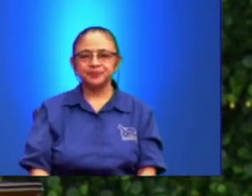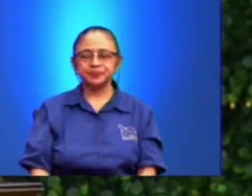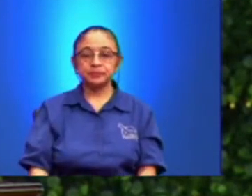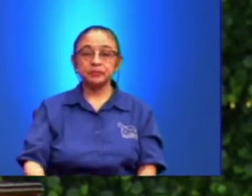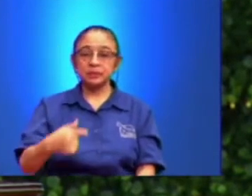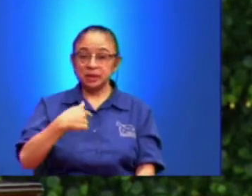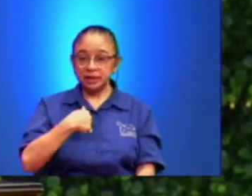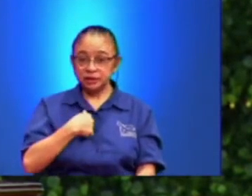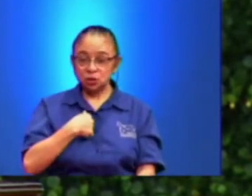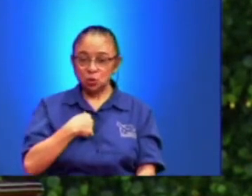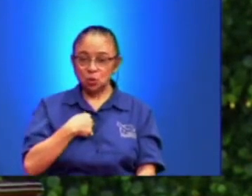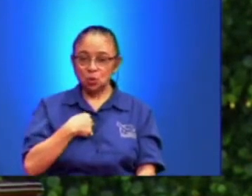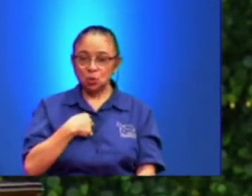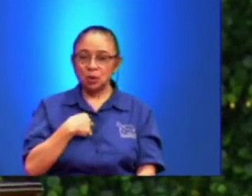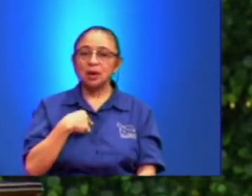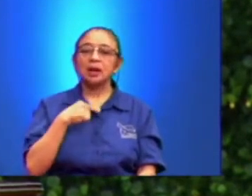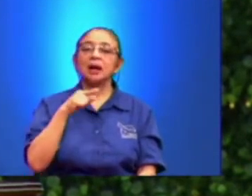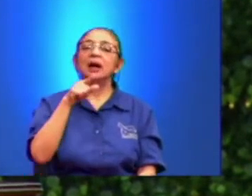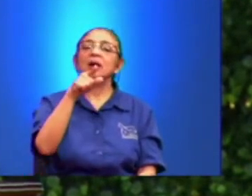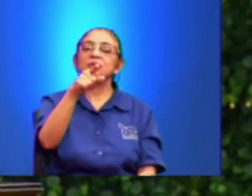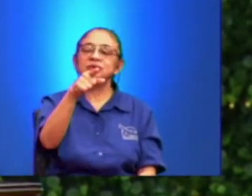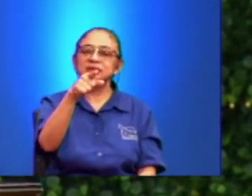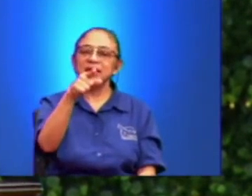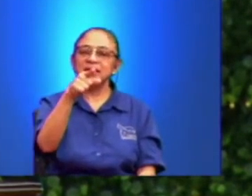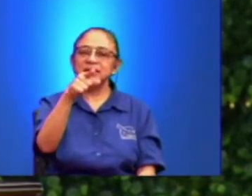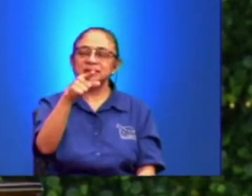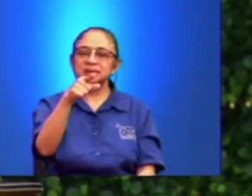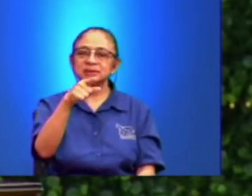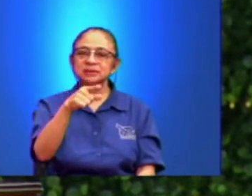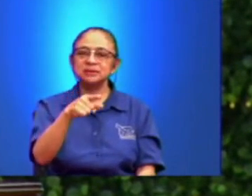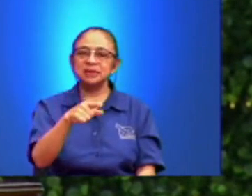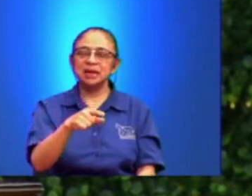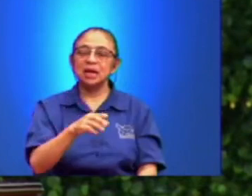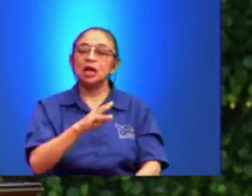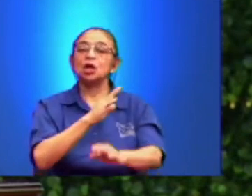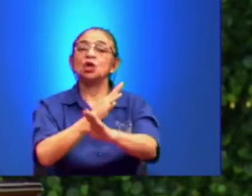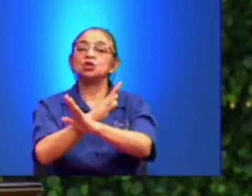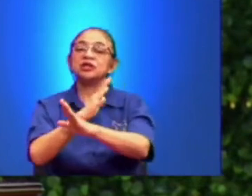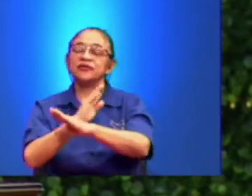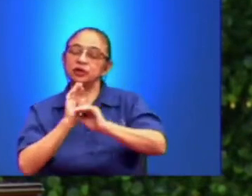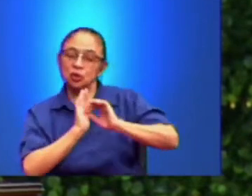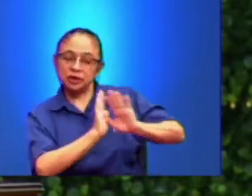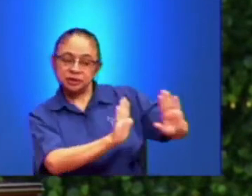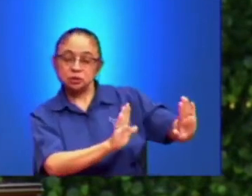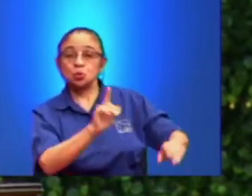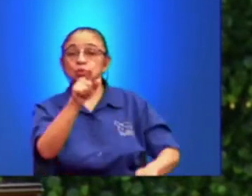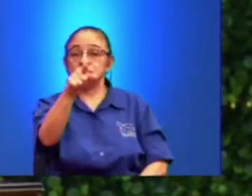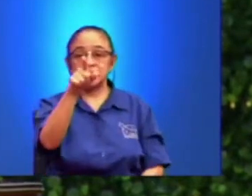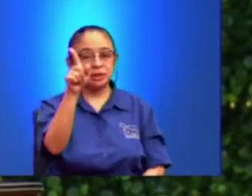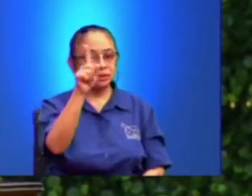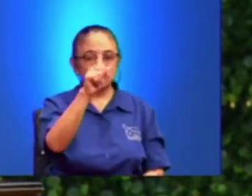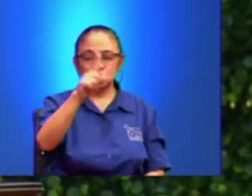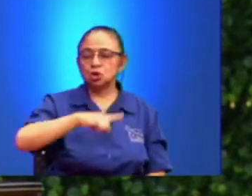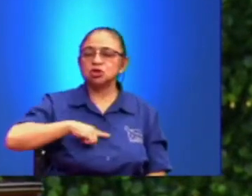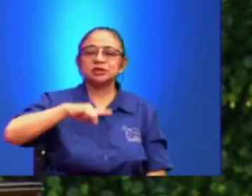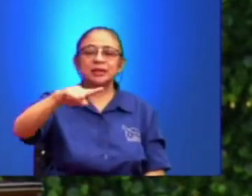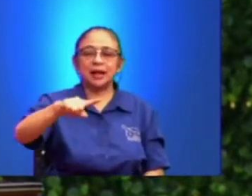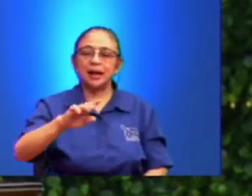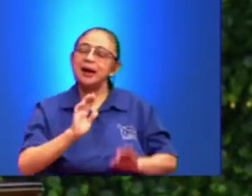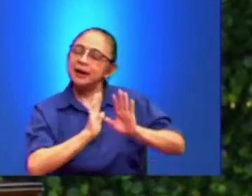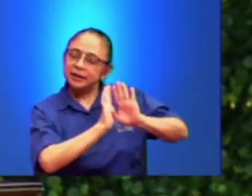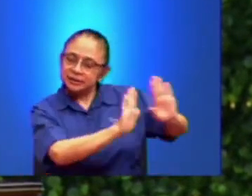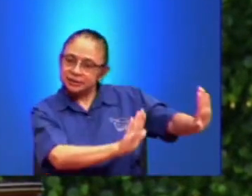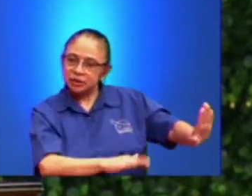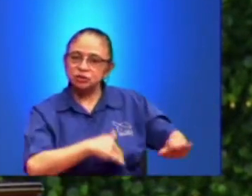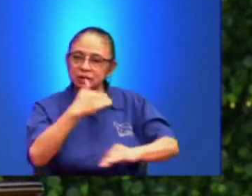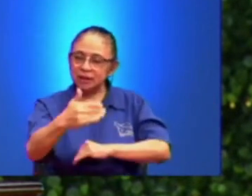que yo les estoy sustituyendo en todo el rechazo porque una cosa les voy a decir usted no voy a ser rechazados delante de mi